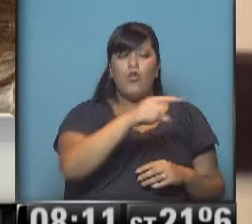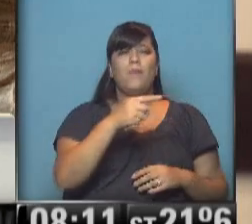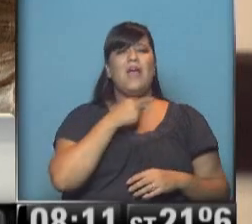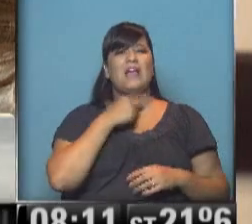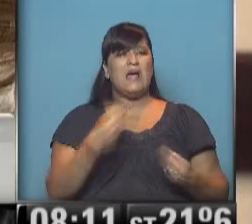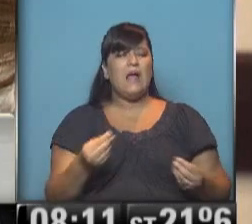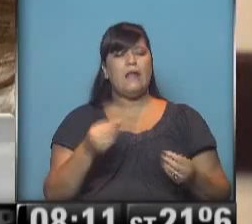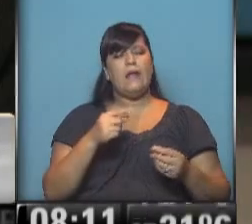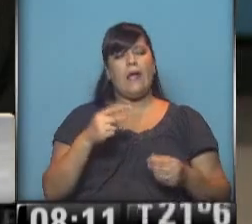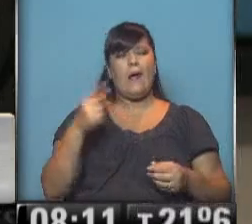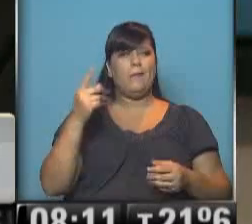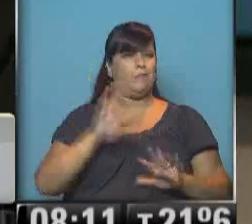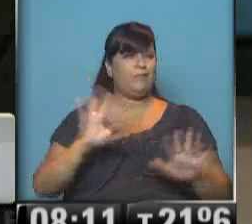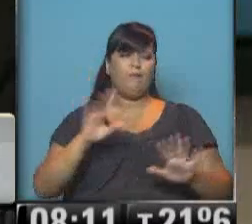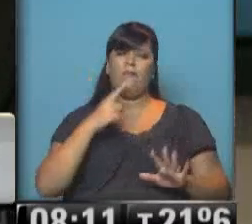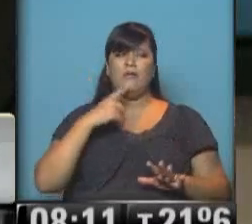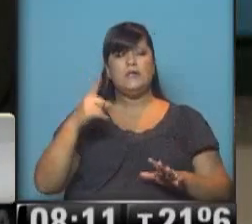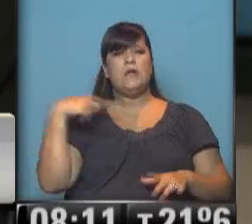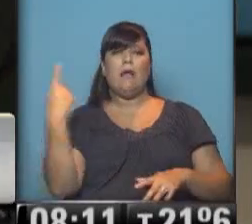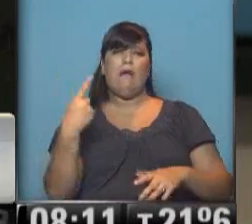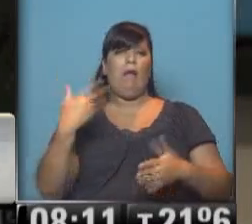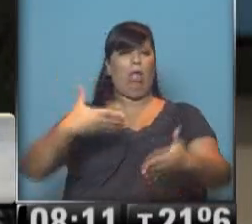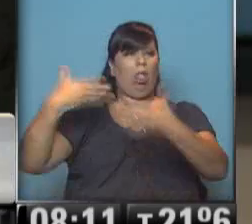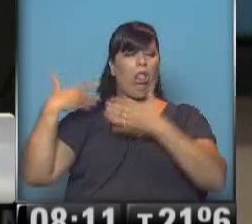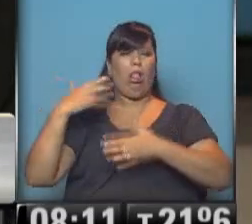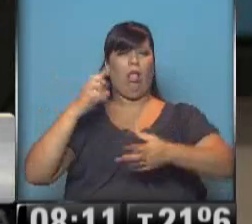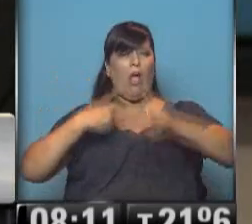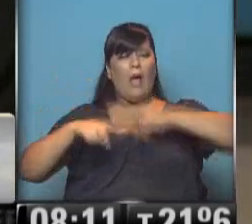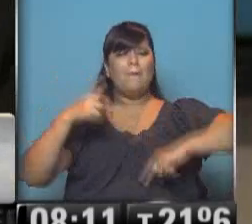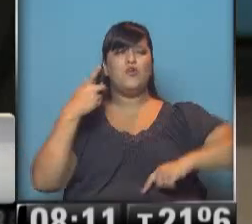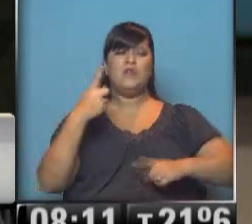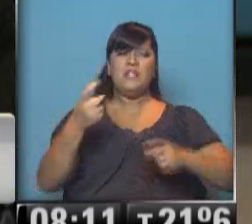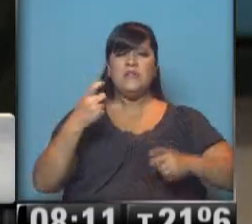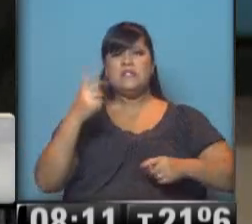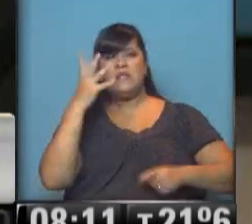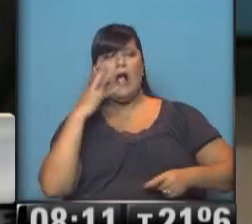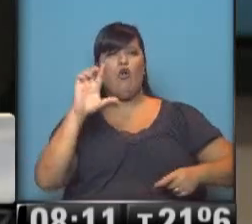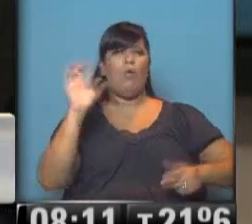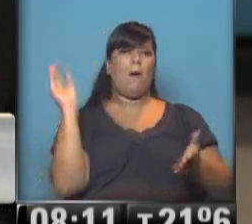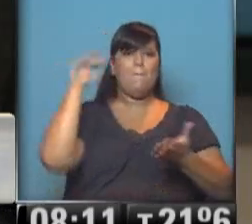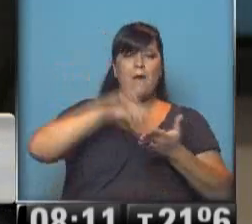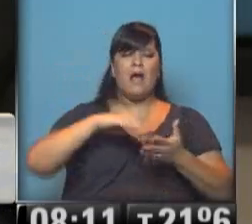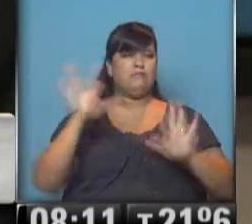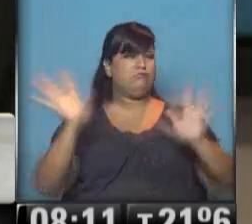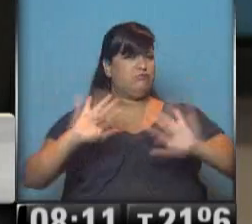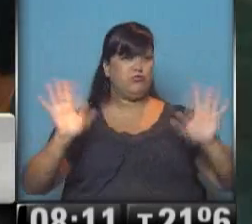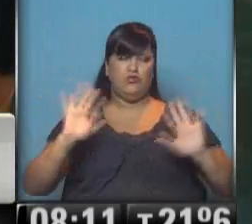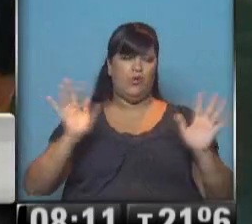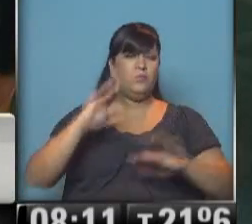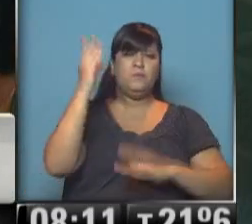desacreditar a aquellos que están argumentando que acá hay atraso cambiario que se necesita una corrección cambiar y una devaluación para para